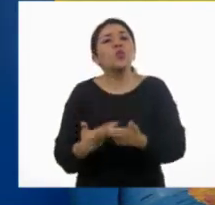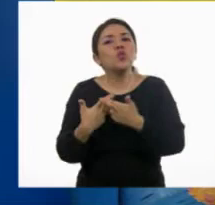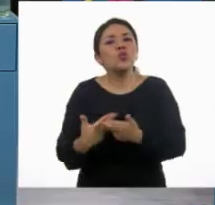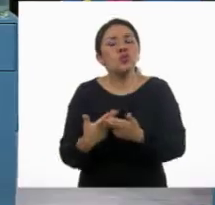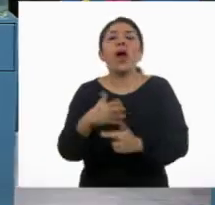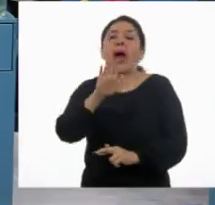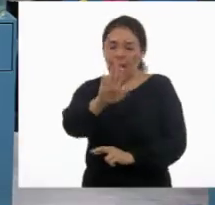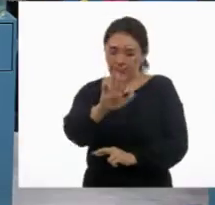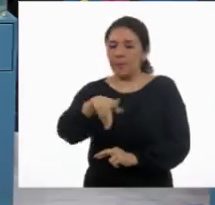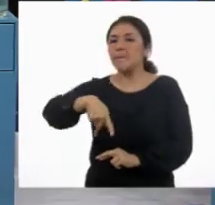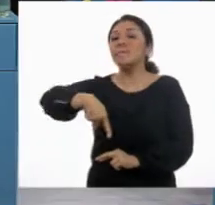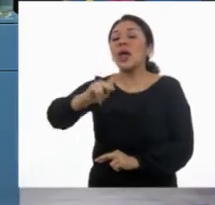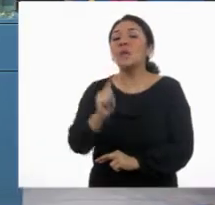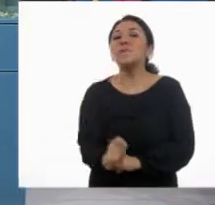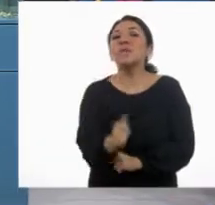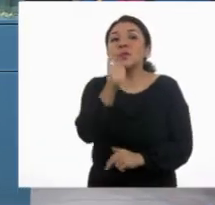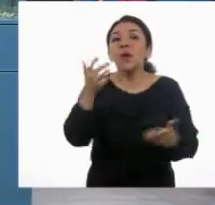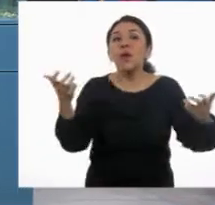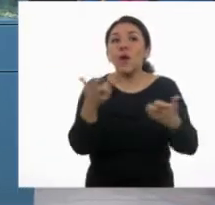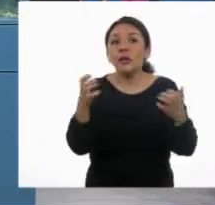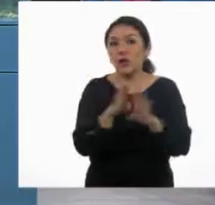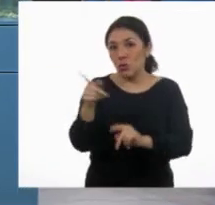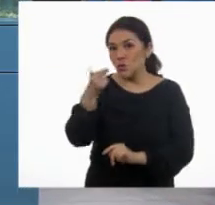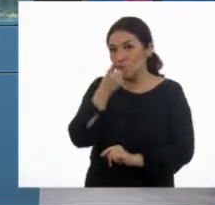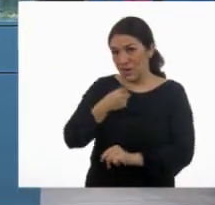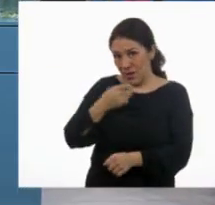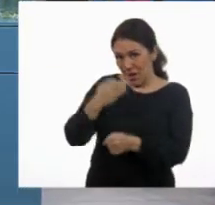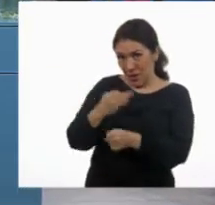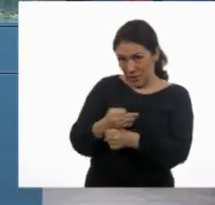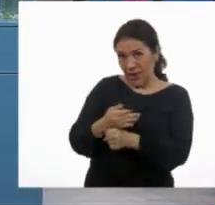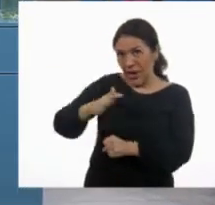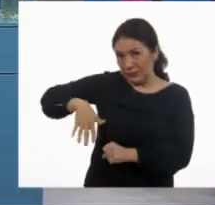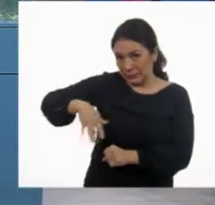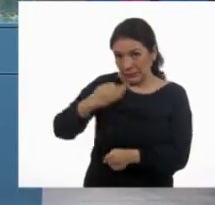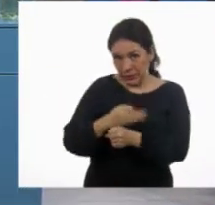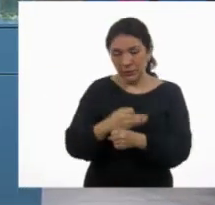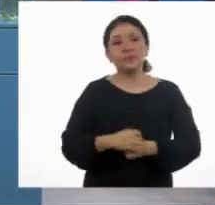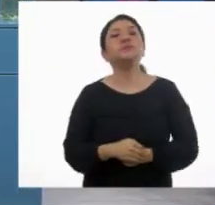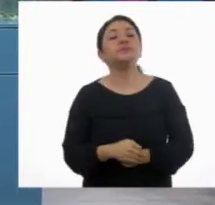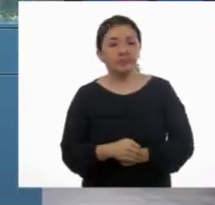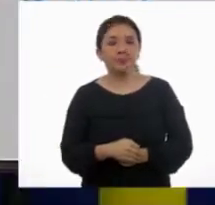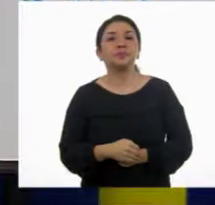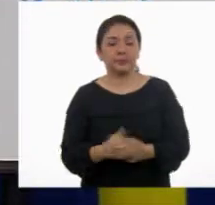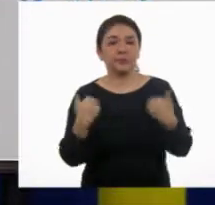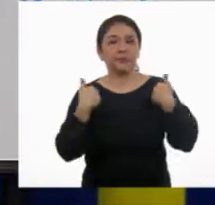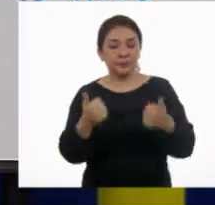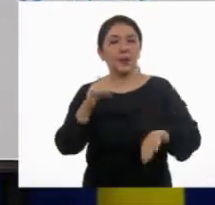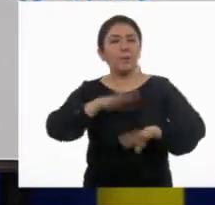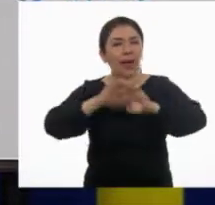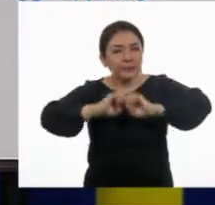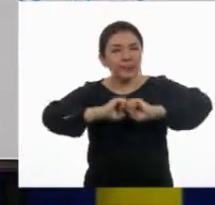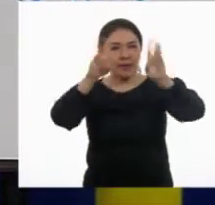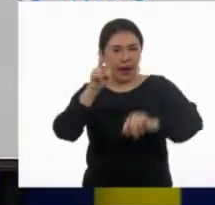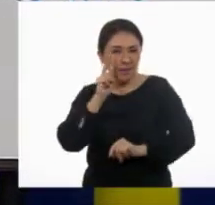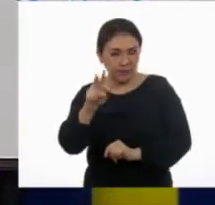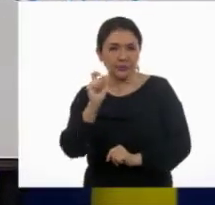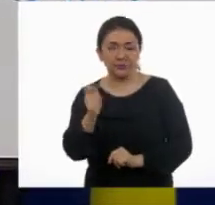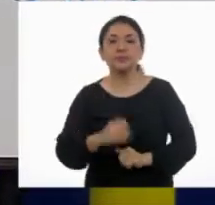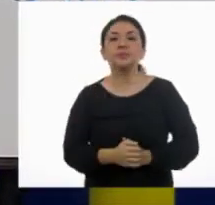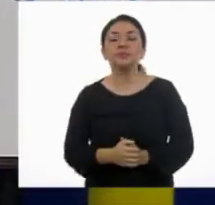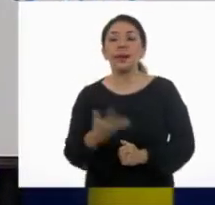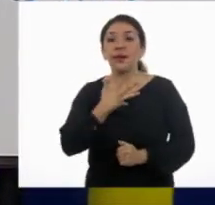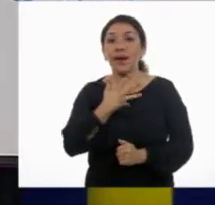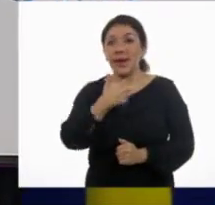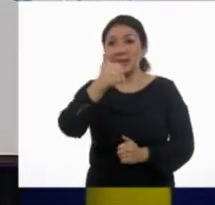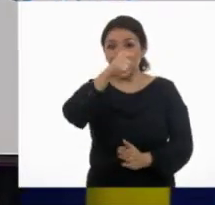pero primero vamos a hacer lo que tú me acabas de decir. Claro, vamos a hacerlo más clarito. Entonces, más claro. Tenemos los